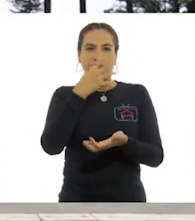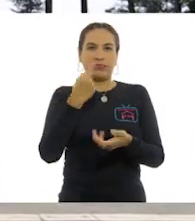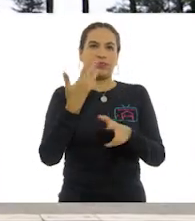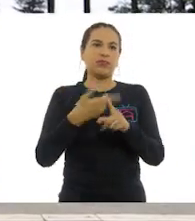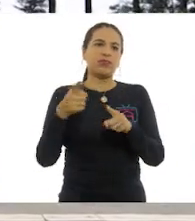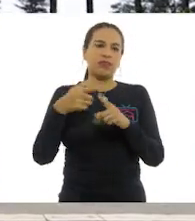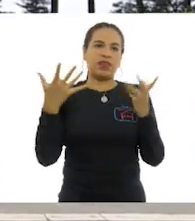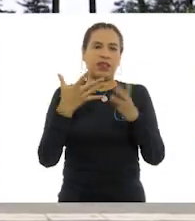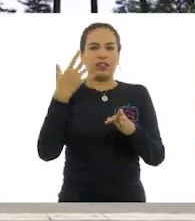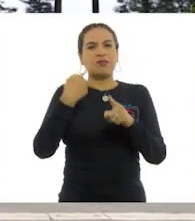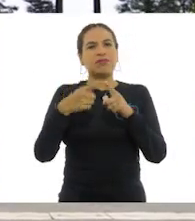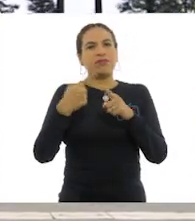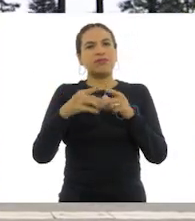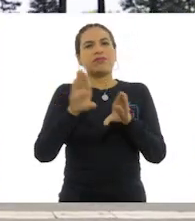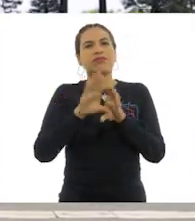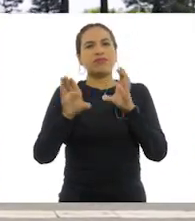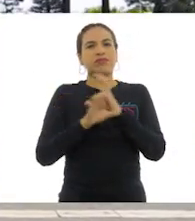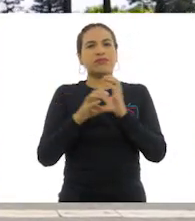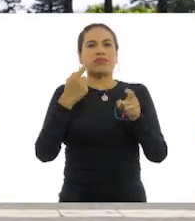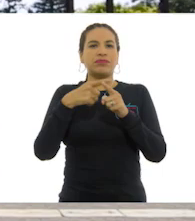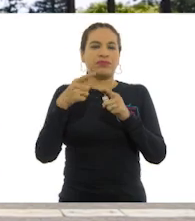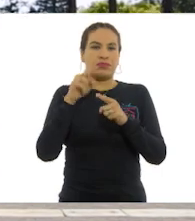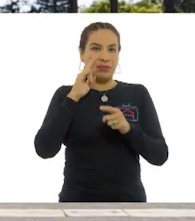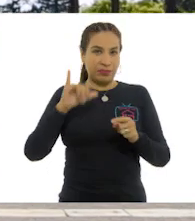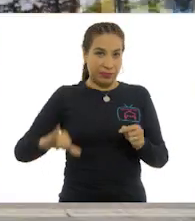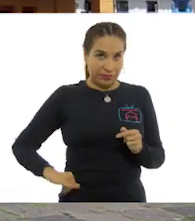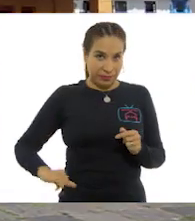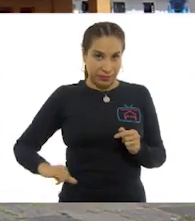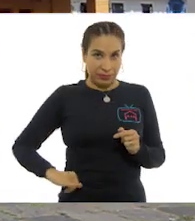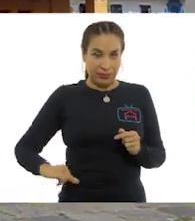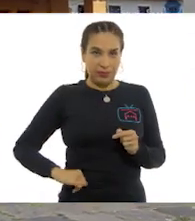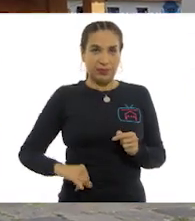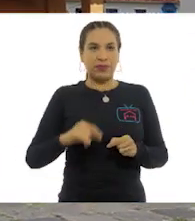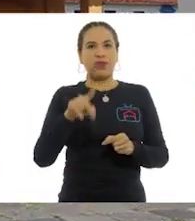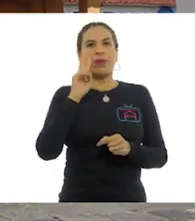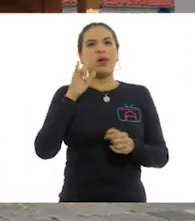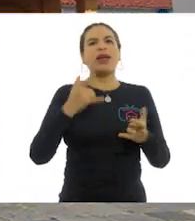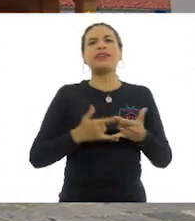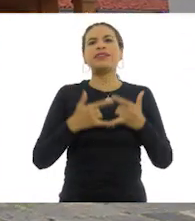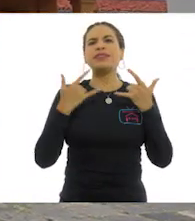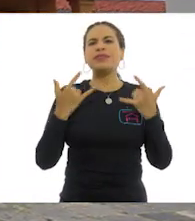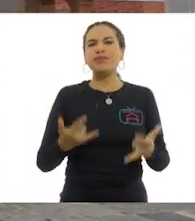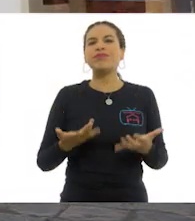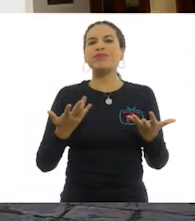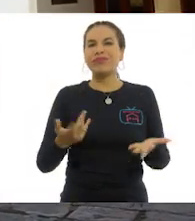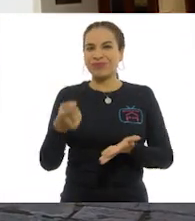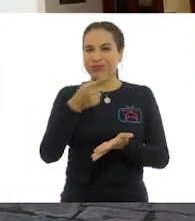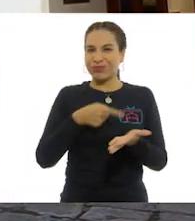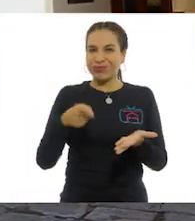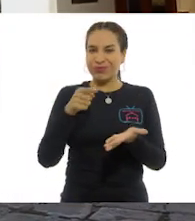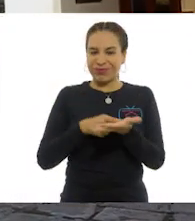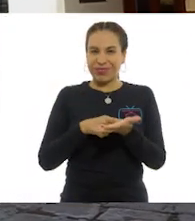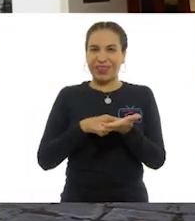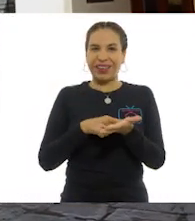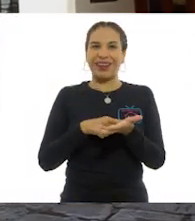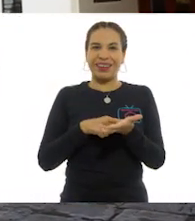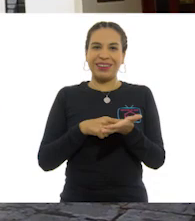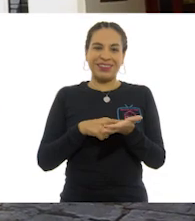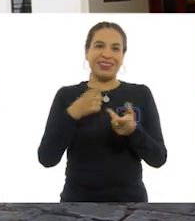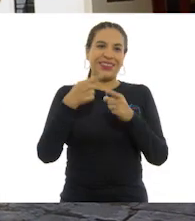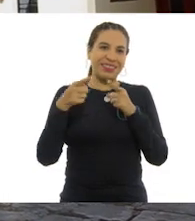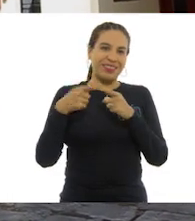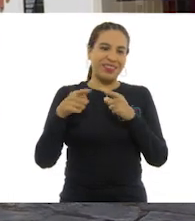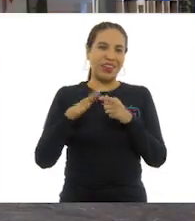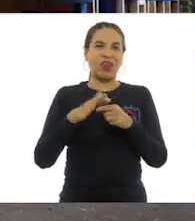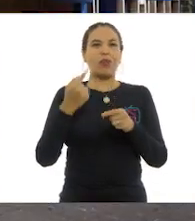hecho multitud de obras que fíjense que es muy interesante porque entonces uno puede ver la historia de este lugar a través de las